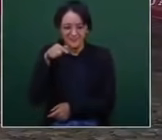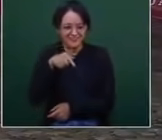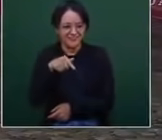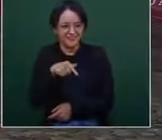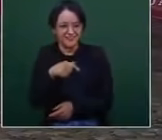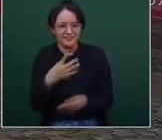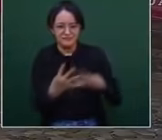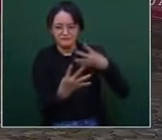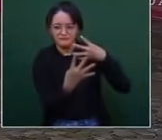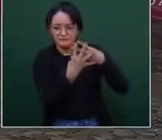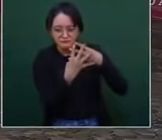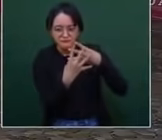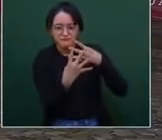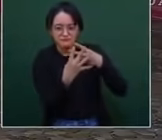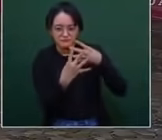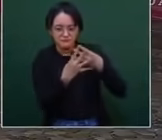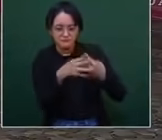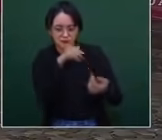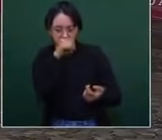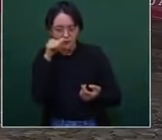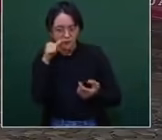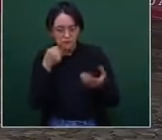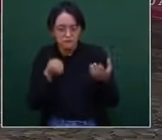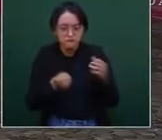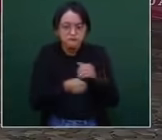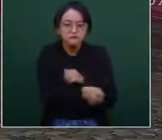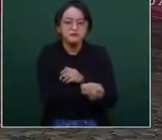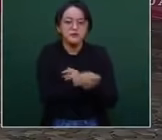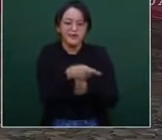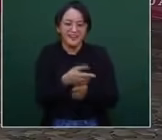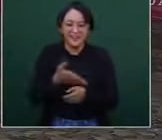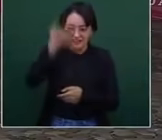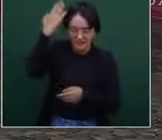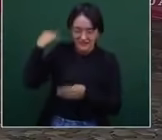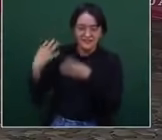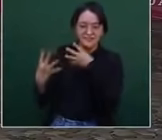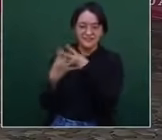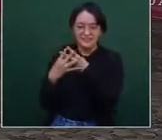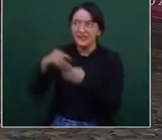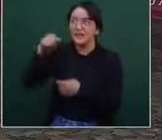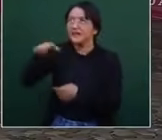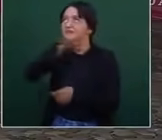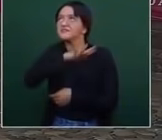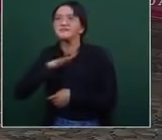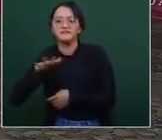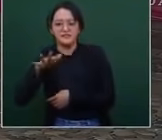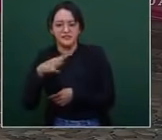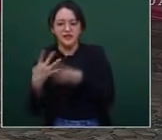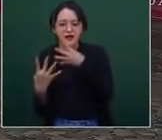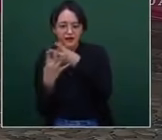aquí cuando era cárcel San Juan de Ulúa